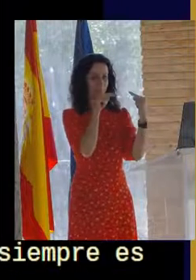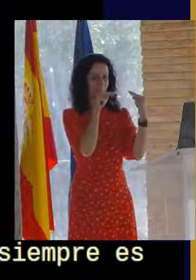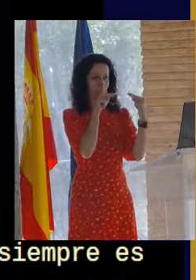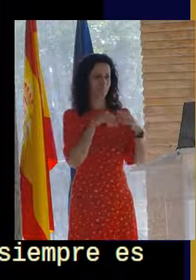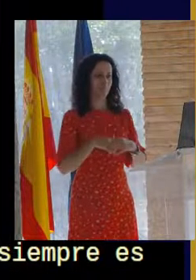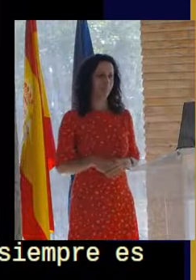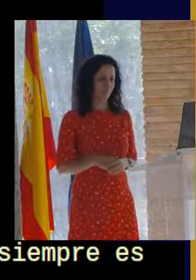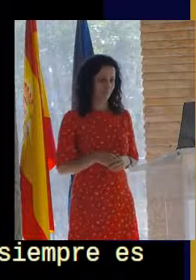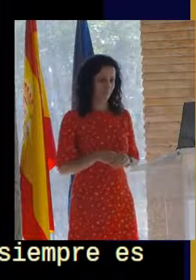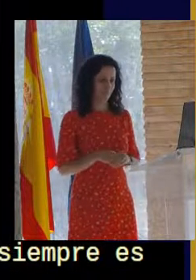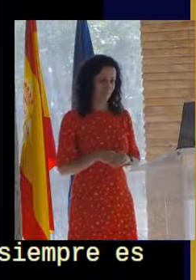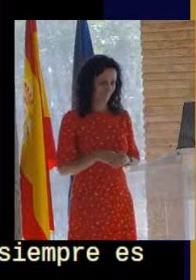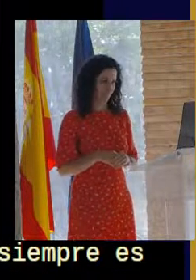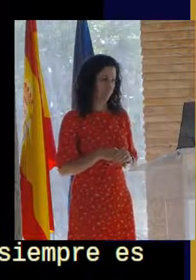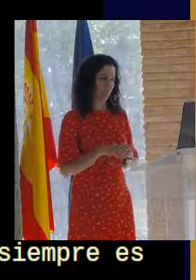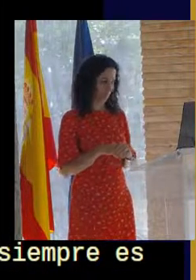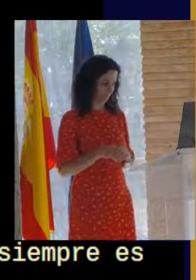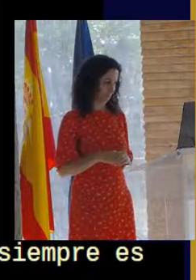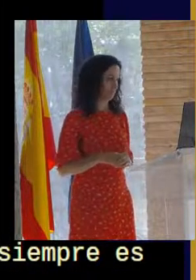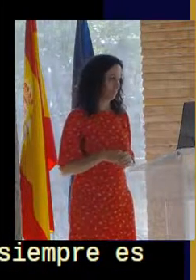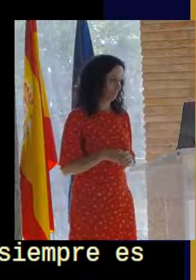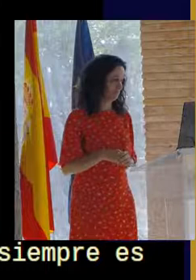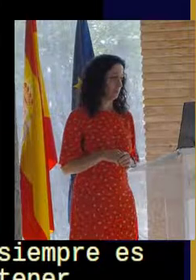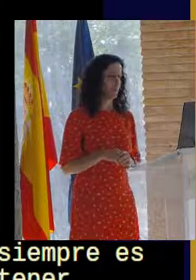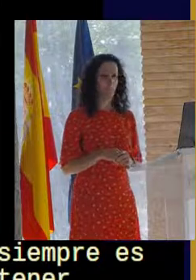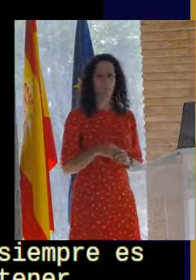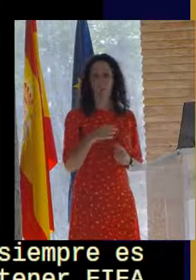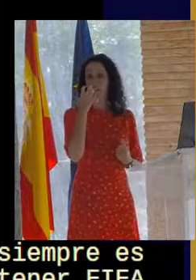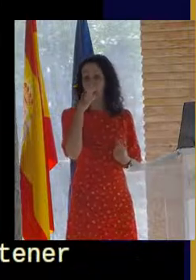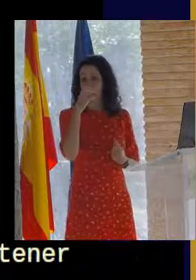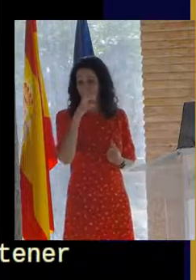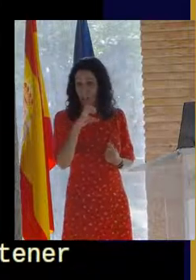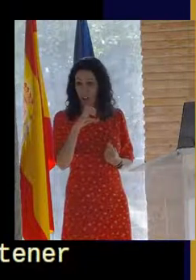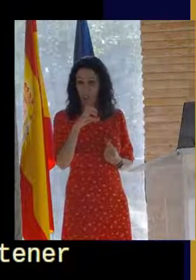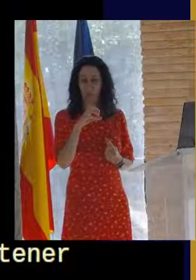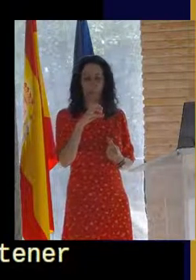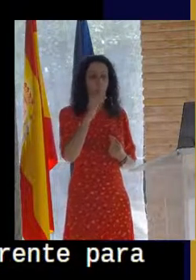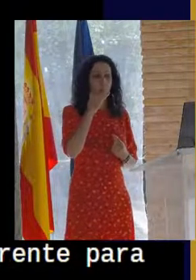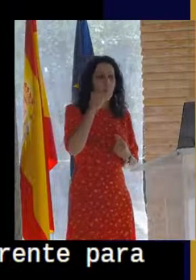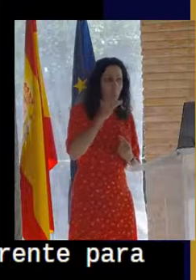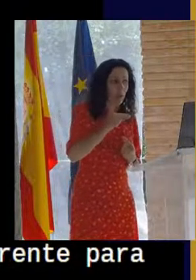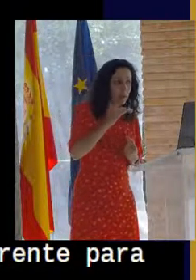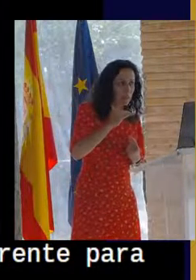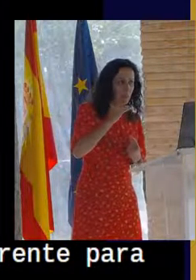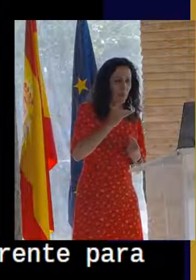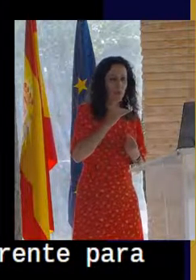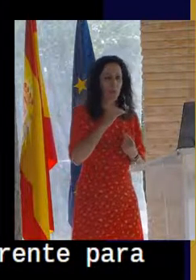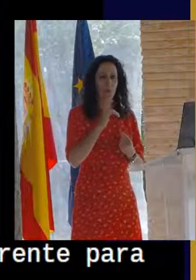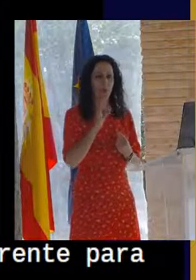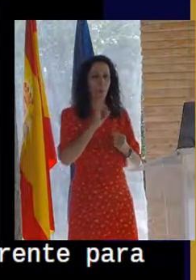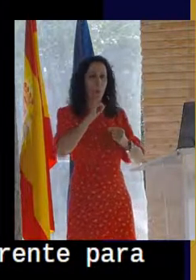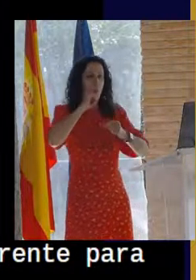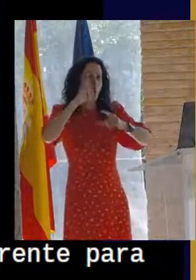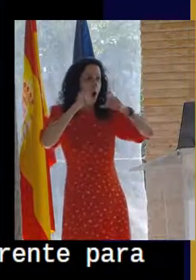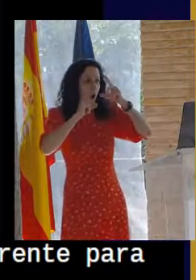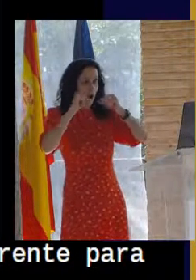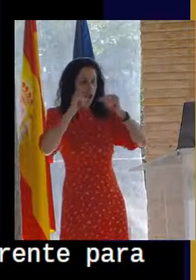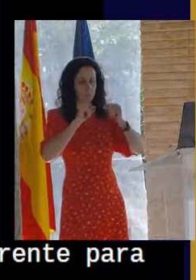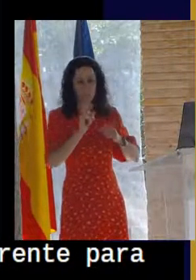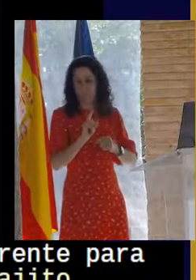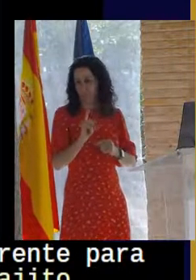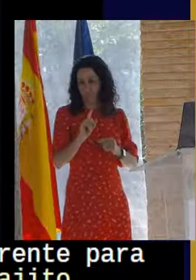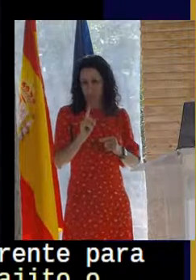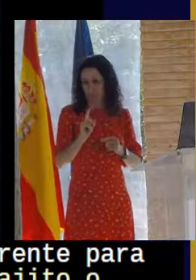que la comunicación sea de frente para tener feedback eh No hace falta gritar o hablar muy